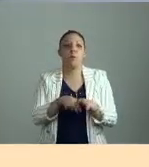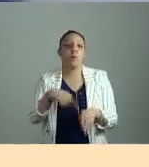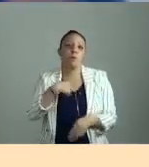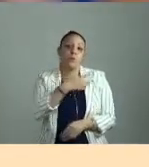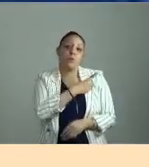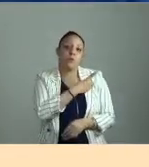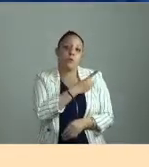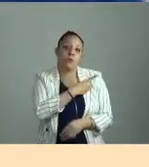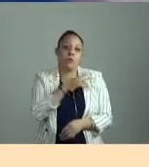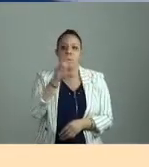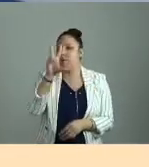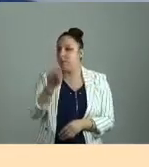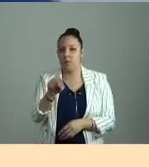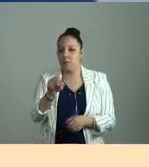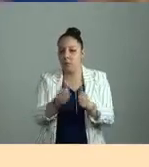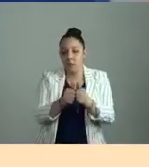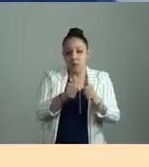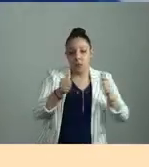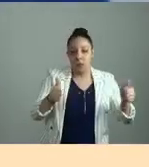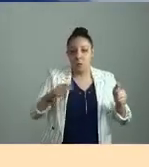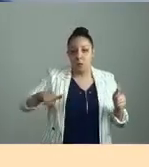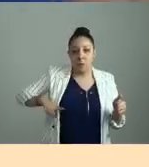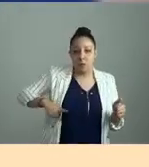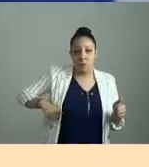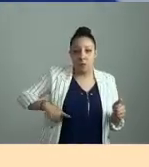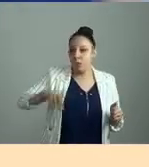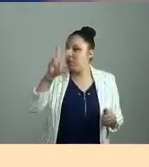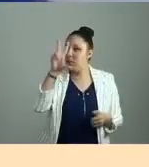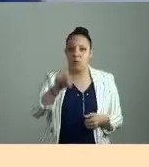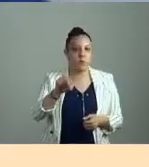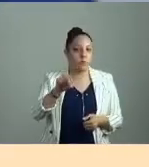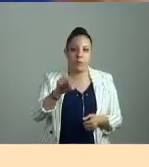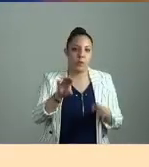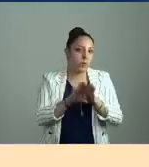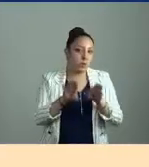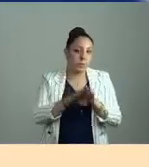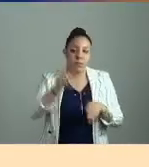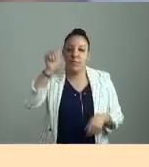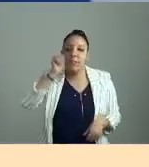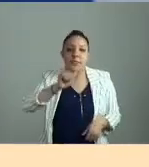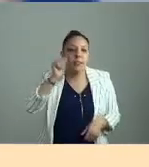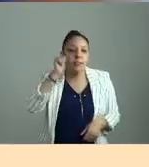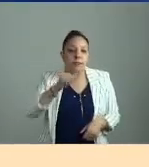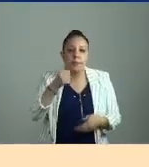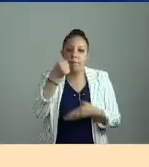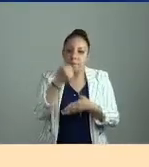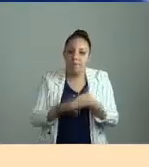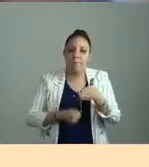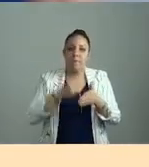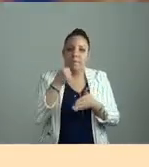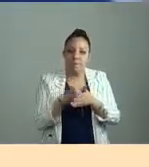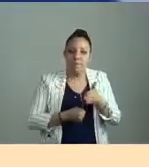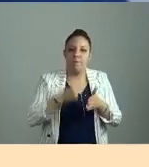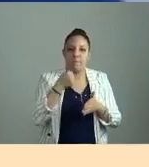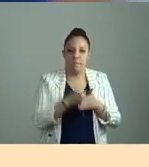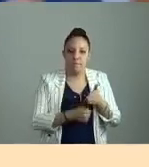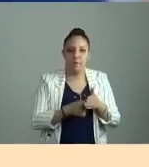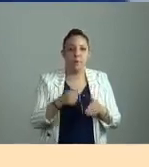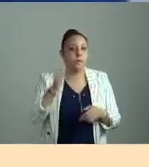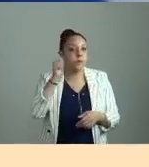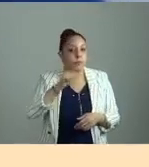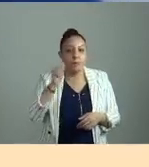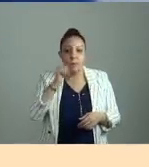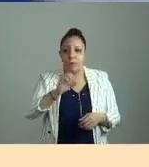que significa no construye forma de lucha que son solamente como de oposición no posiciones